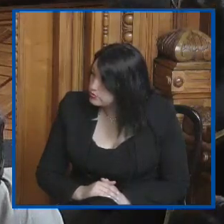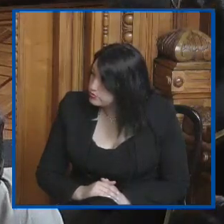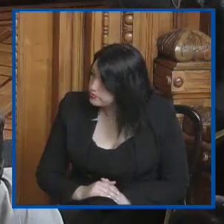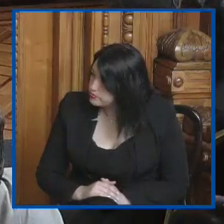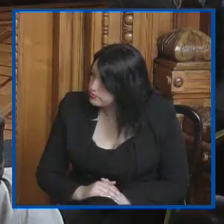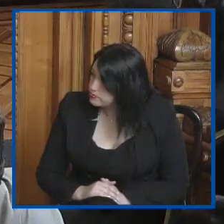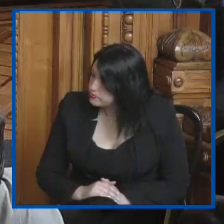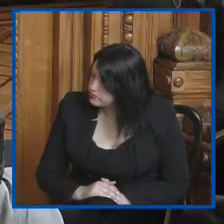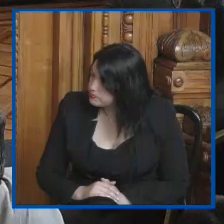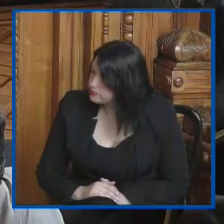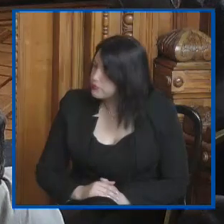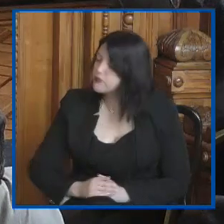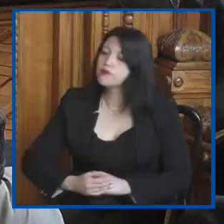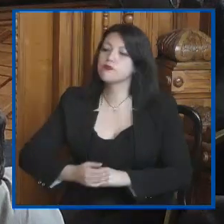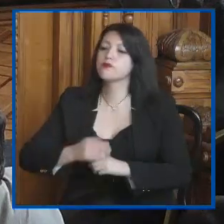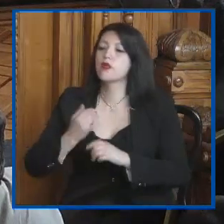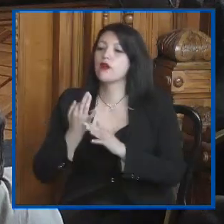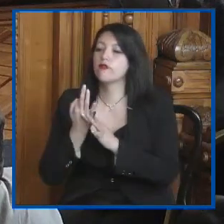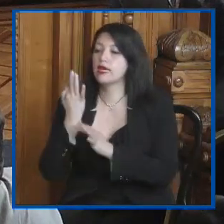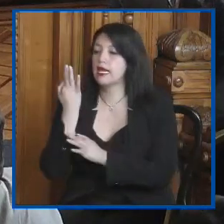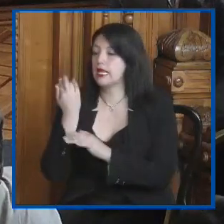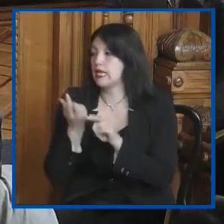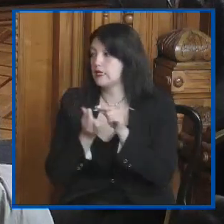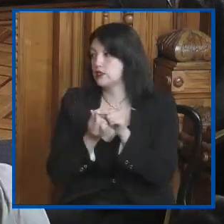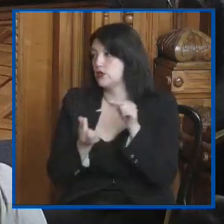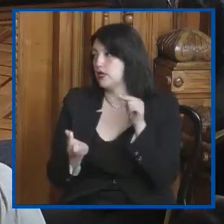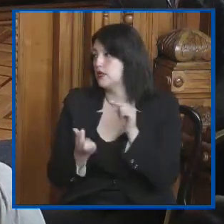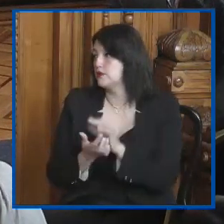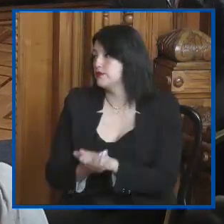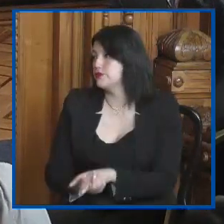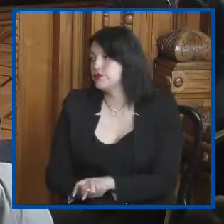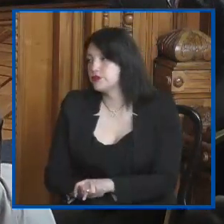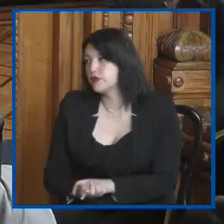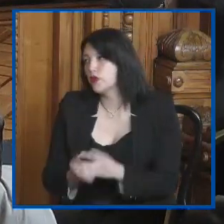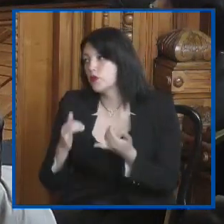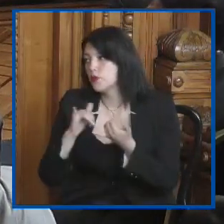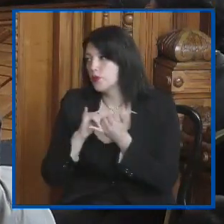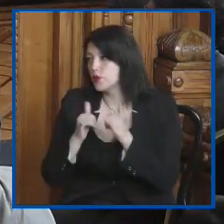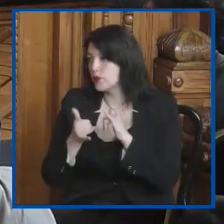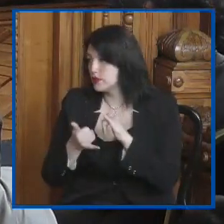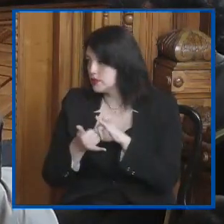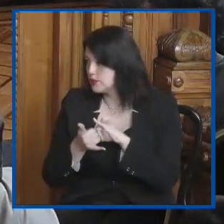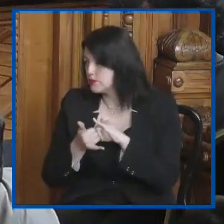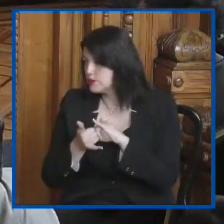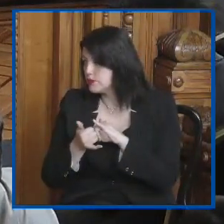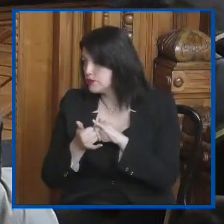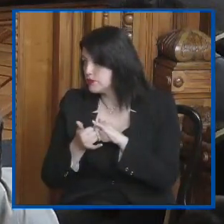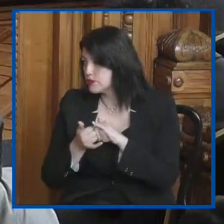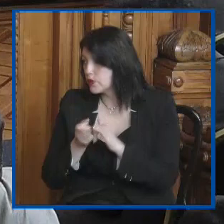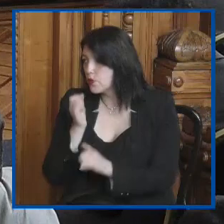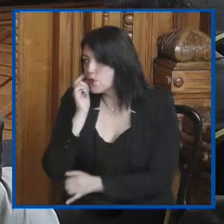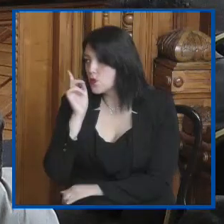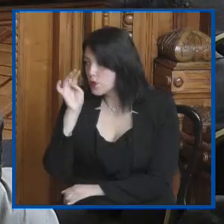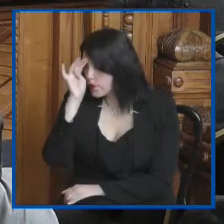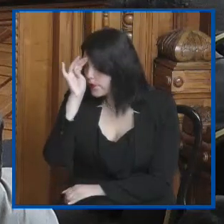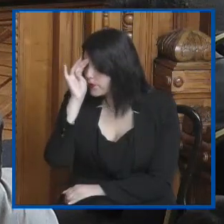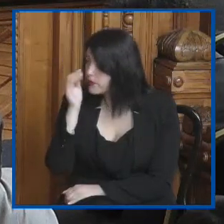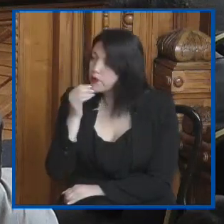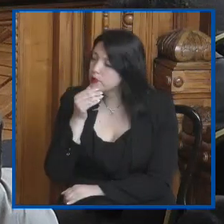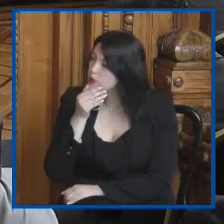Sergio Fuentes, de la Fiscalía Nacional. A propósito de las notificaciones por WhatsApp, ¿cuál es la experiencia